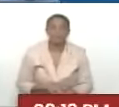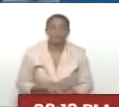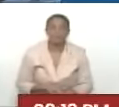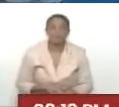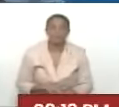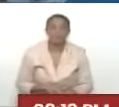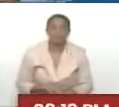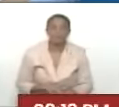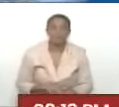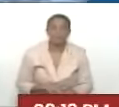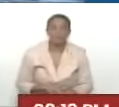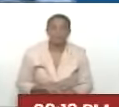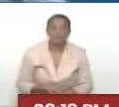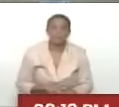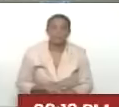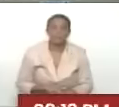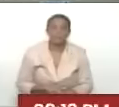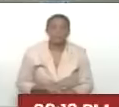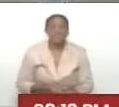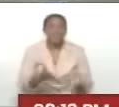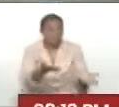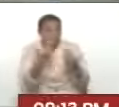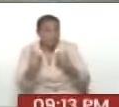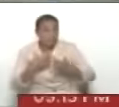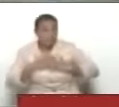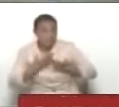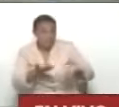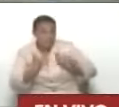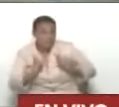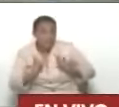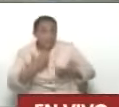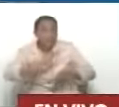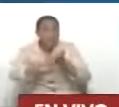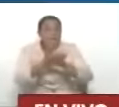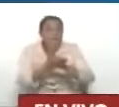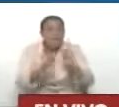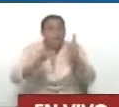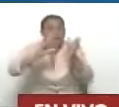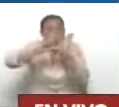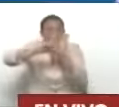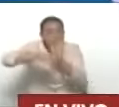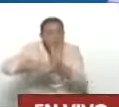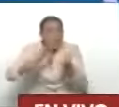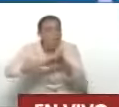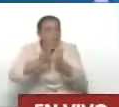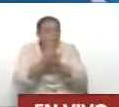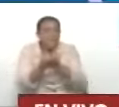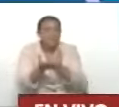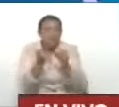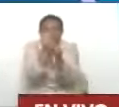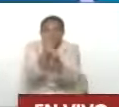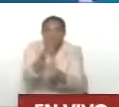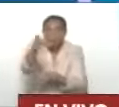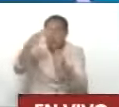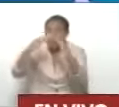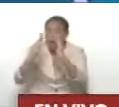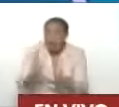¿Me lo puedo llevar? Sí, todo. Acepta. Con una arepita ahora, Silita. ¿Me esperas con una arepita